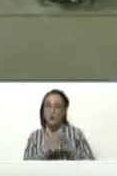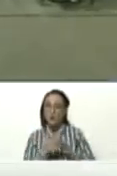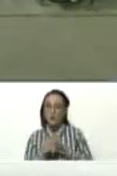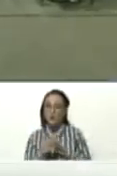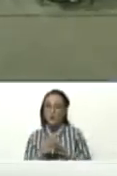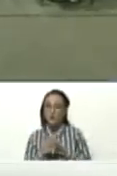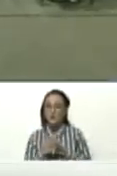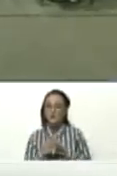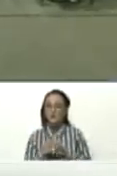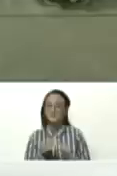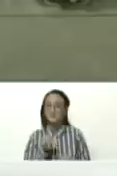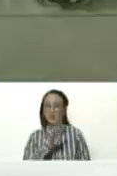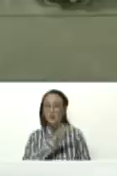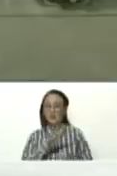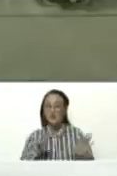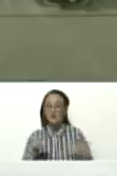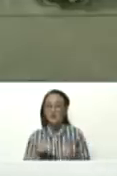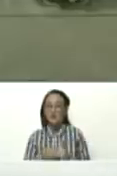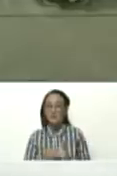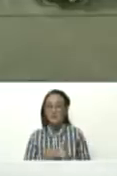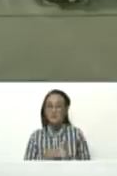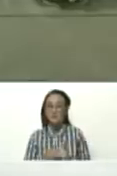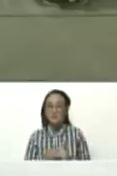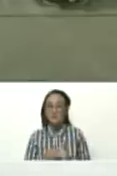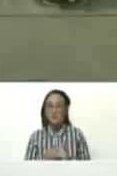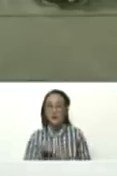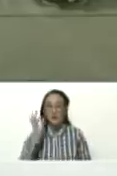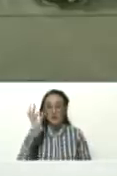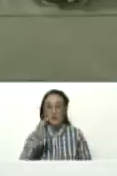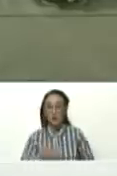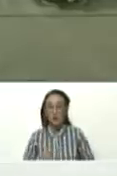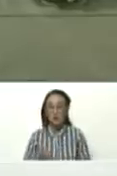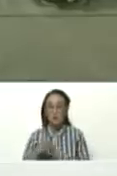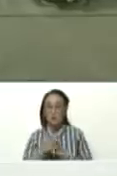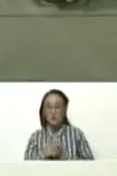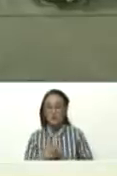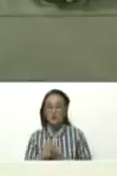De los 49.000 consejos comunales,